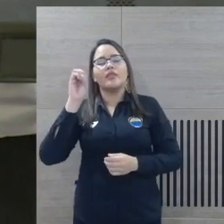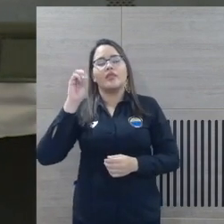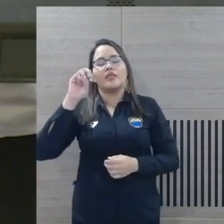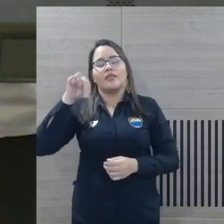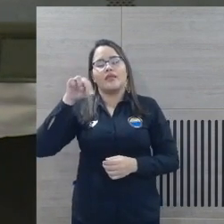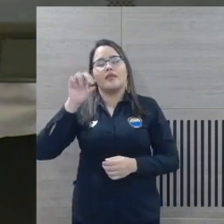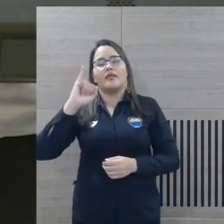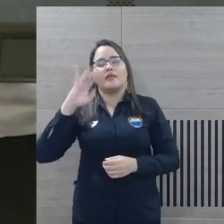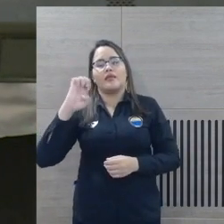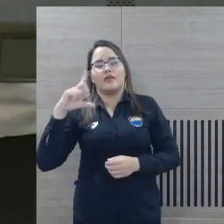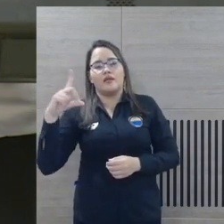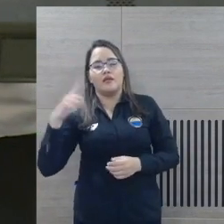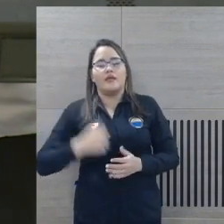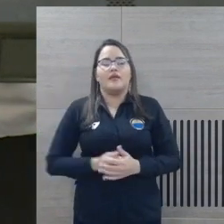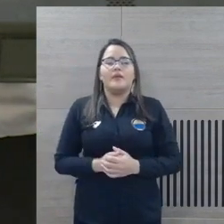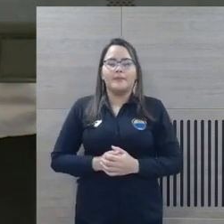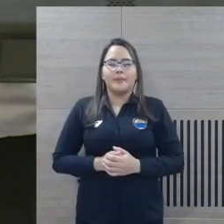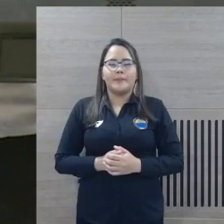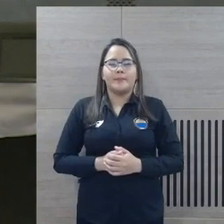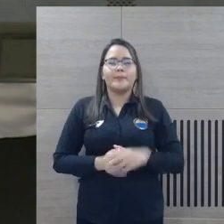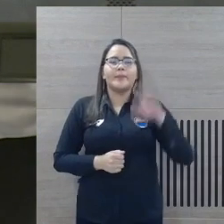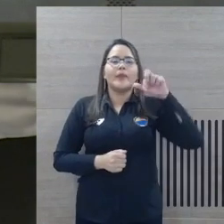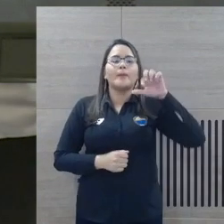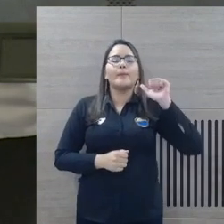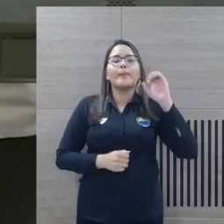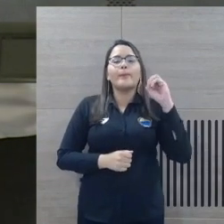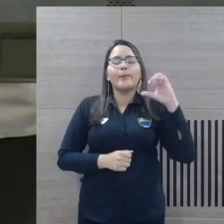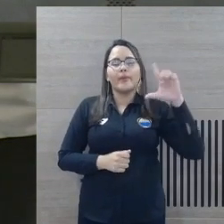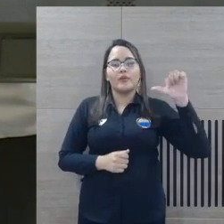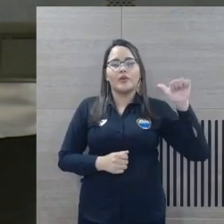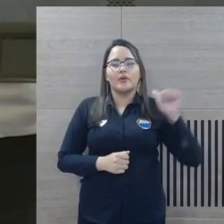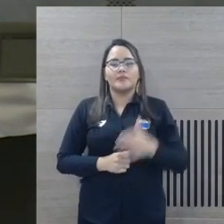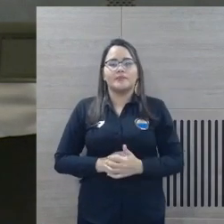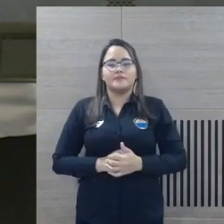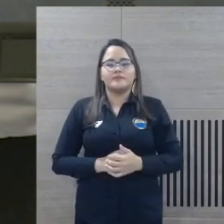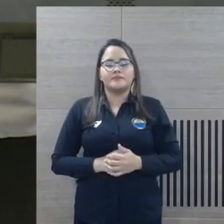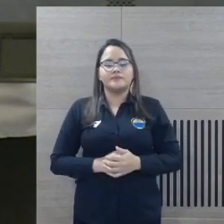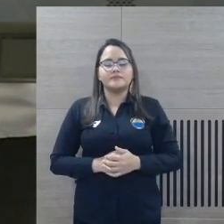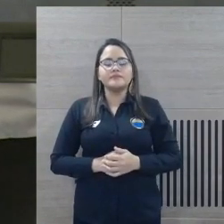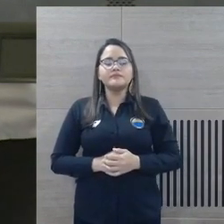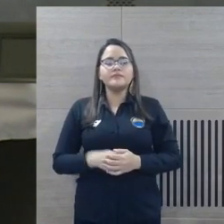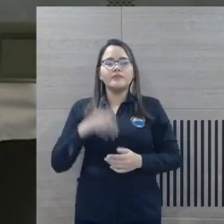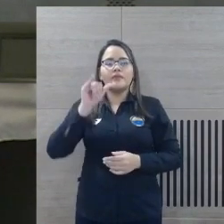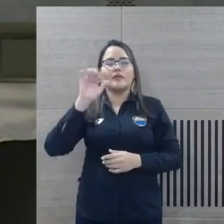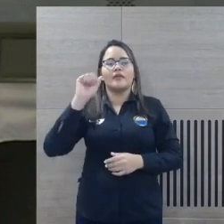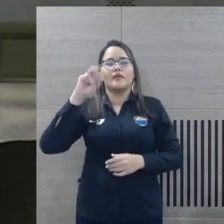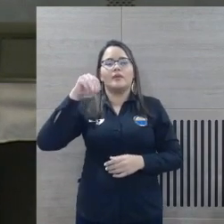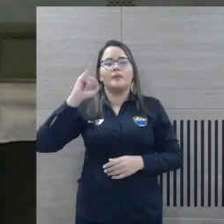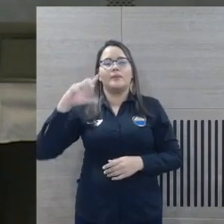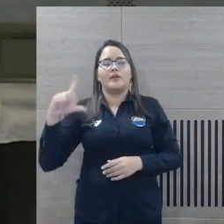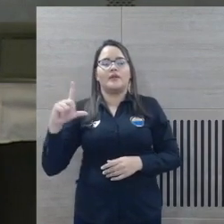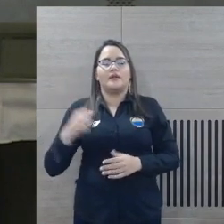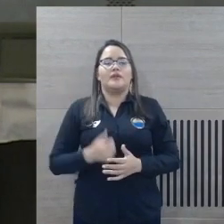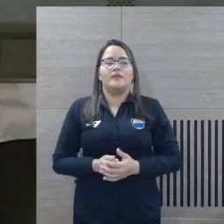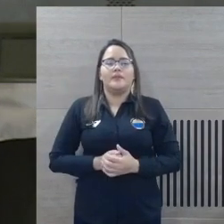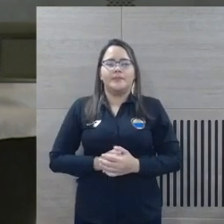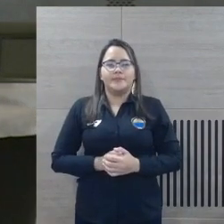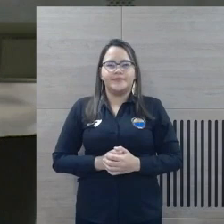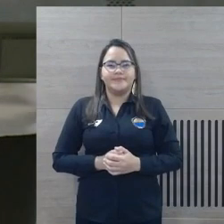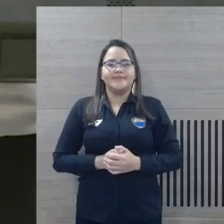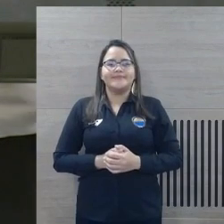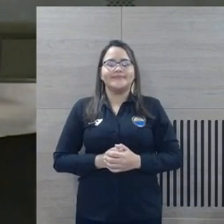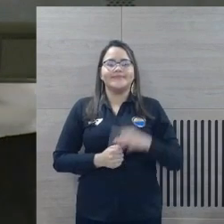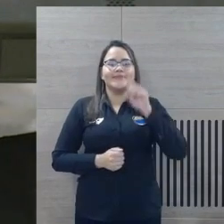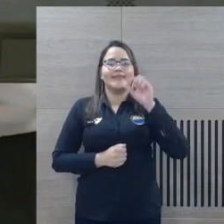Paola Andrea Mendoza Rico. Yamil Ernesto Silva Bastidas. Sergio Michel Cabrera